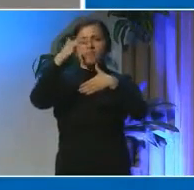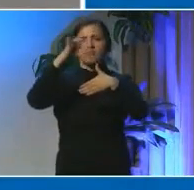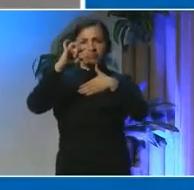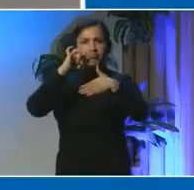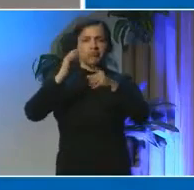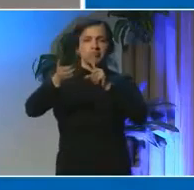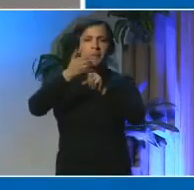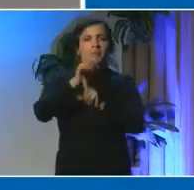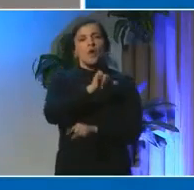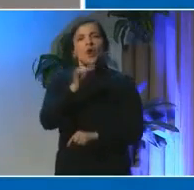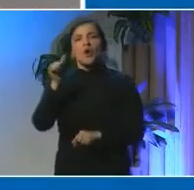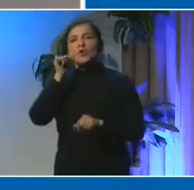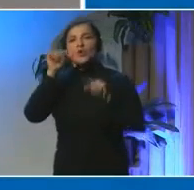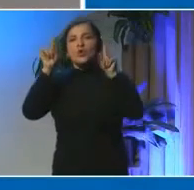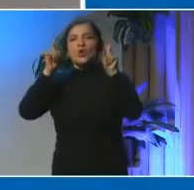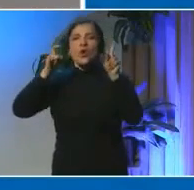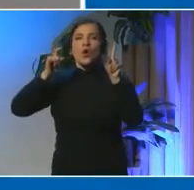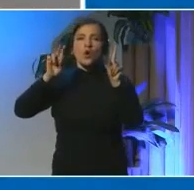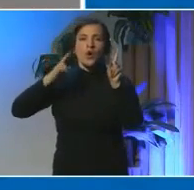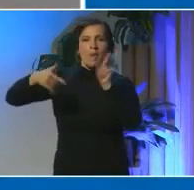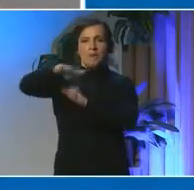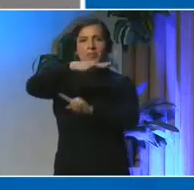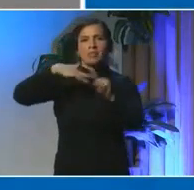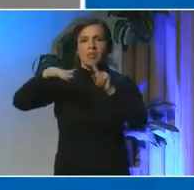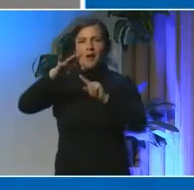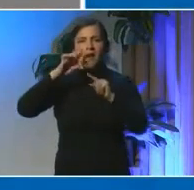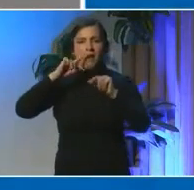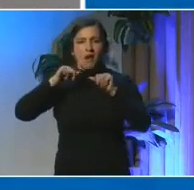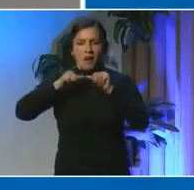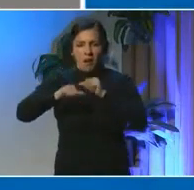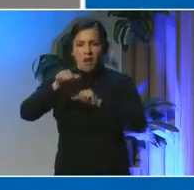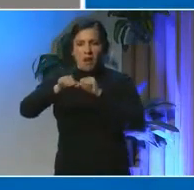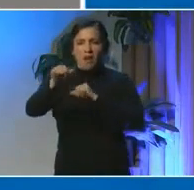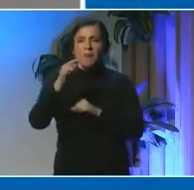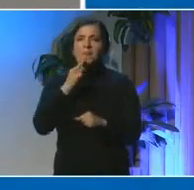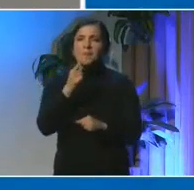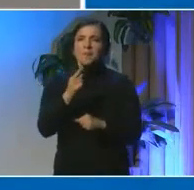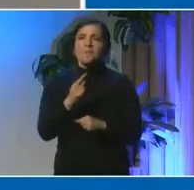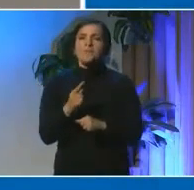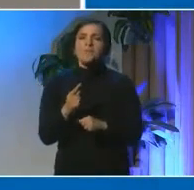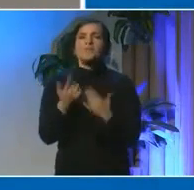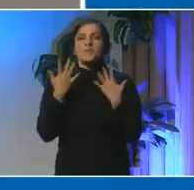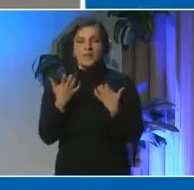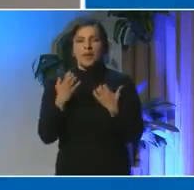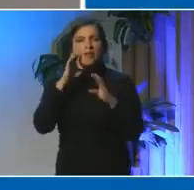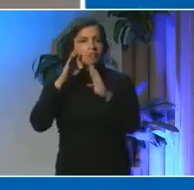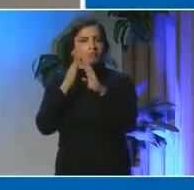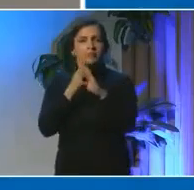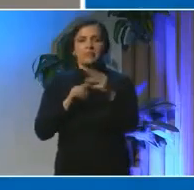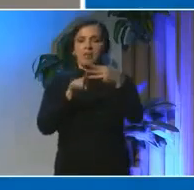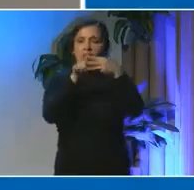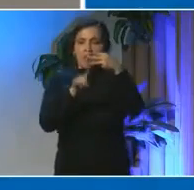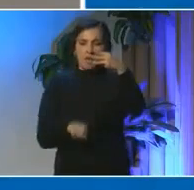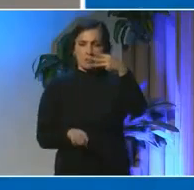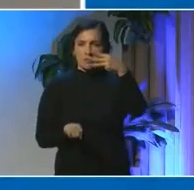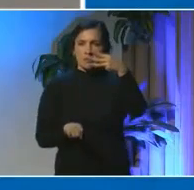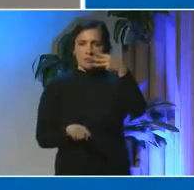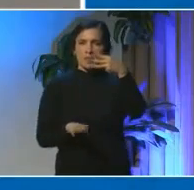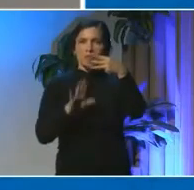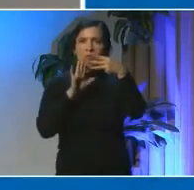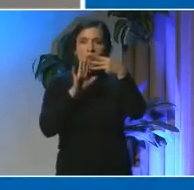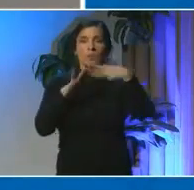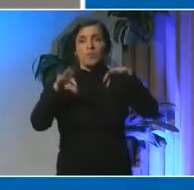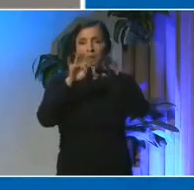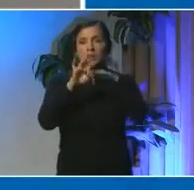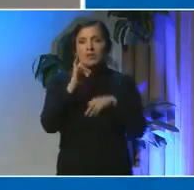tema de sostenibilidad ambiental Eh quiero tal vez concentrarme en tres ejemplos que son importantes y retomando el tema de